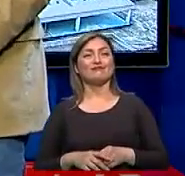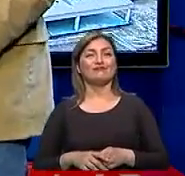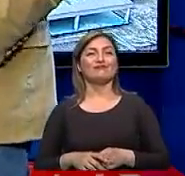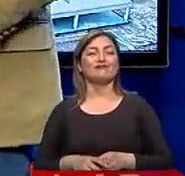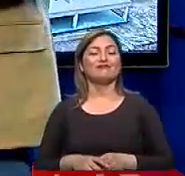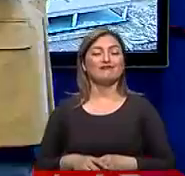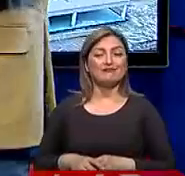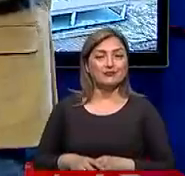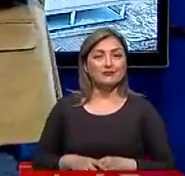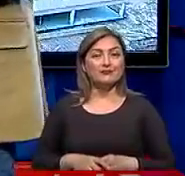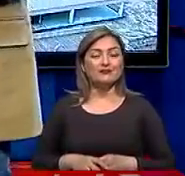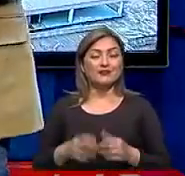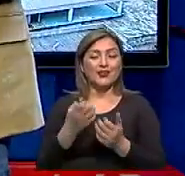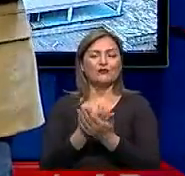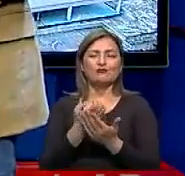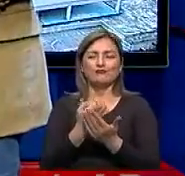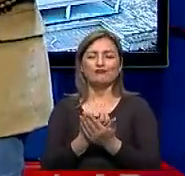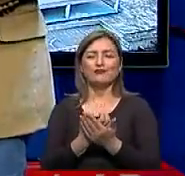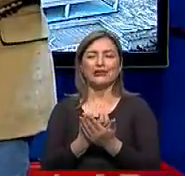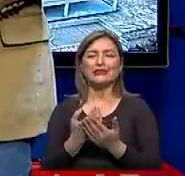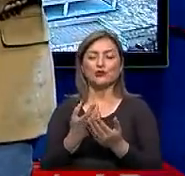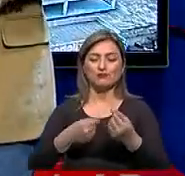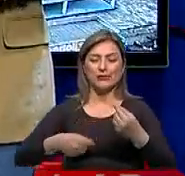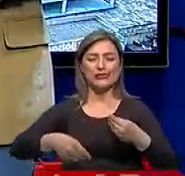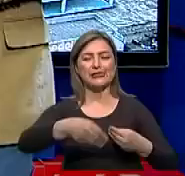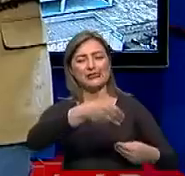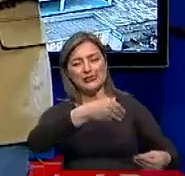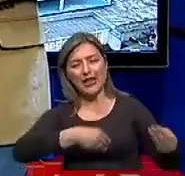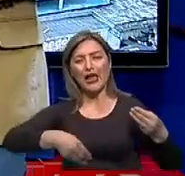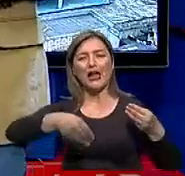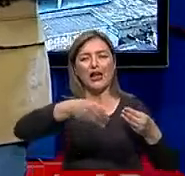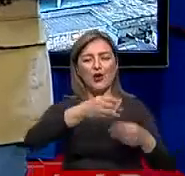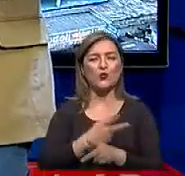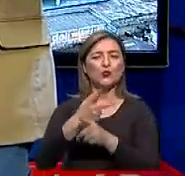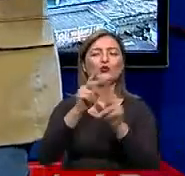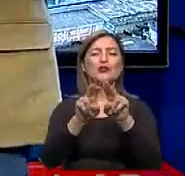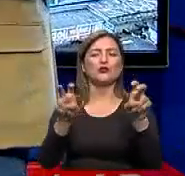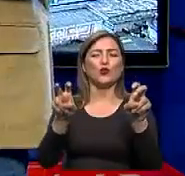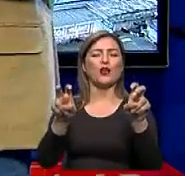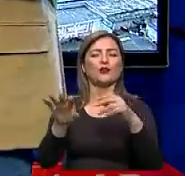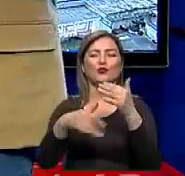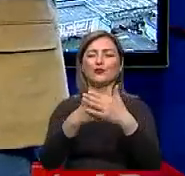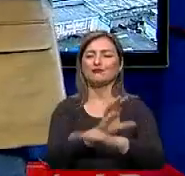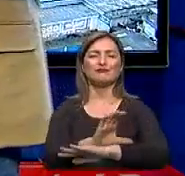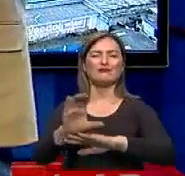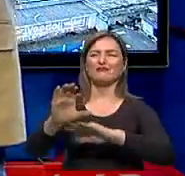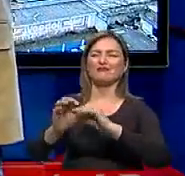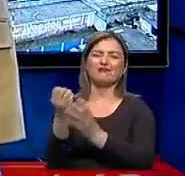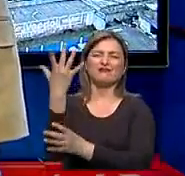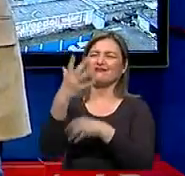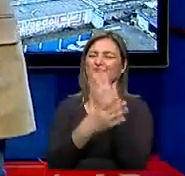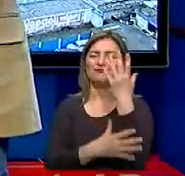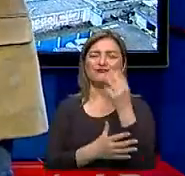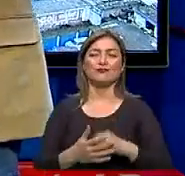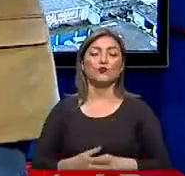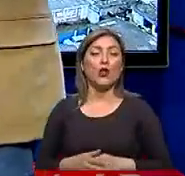estas cosas que tienen que ver mucho con la economía circular, que están buscando soluciones a un problema que definitivamente no tenemos idea de